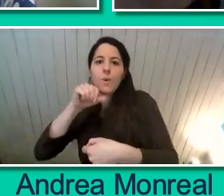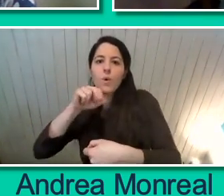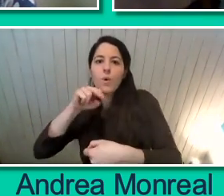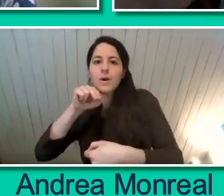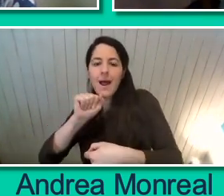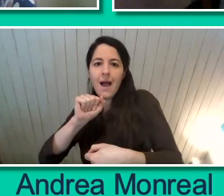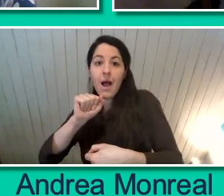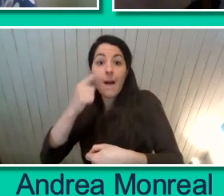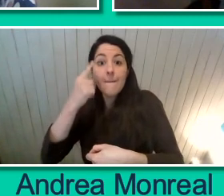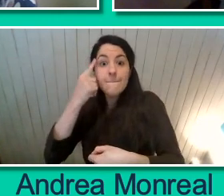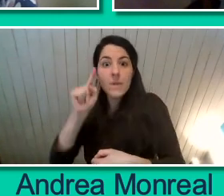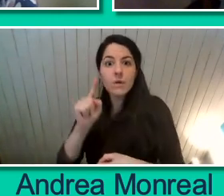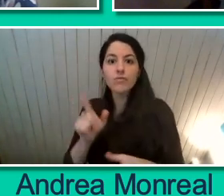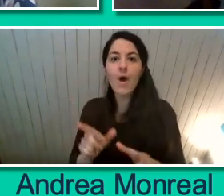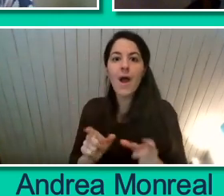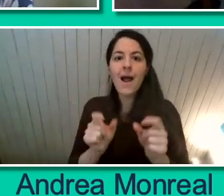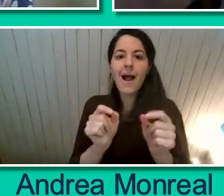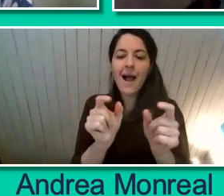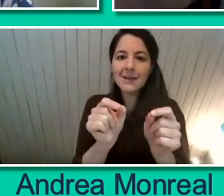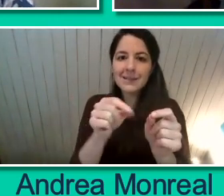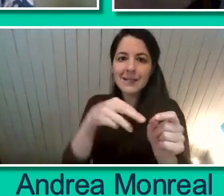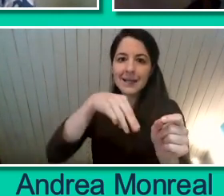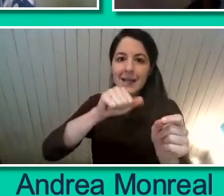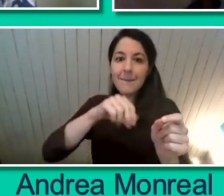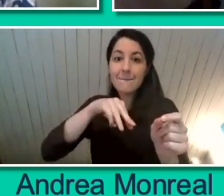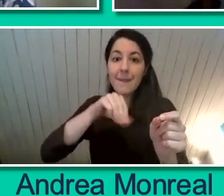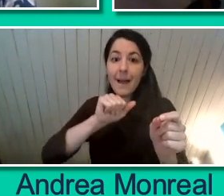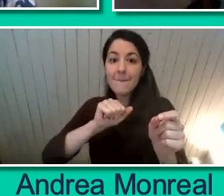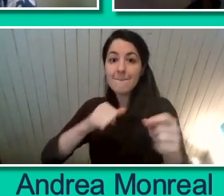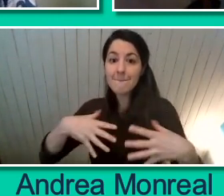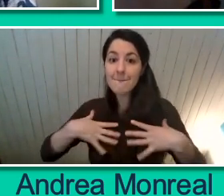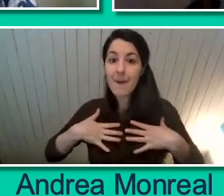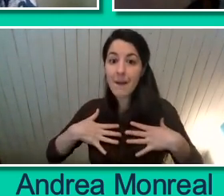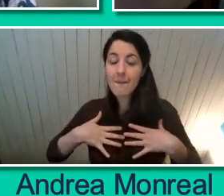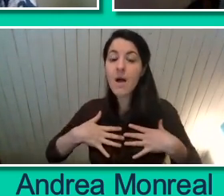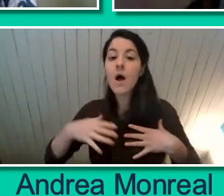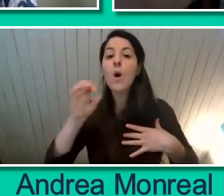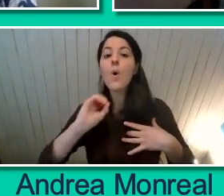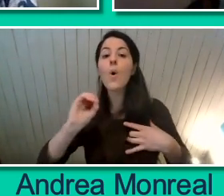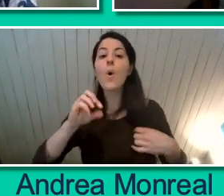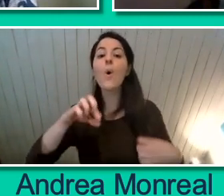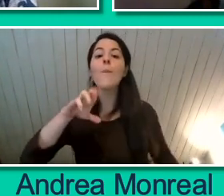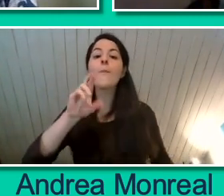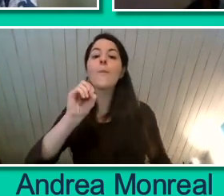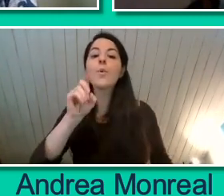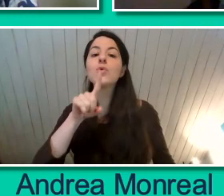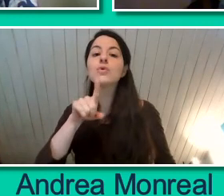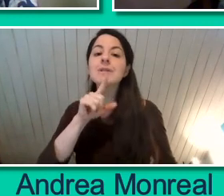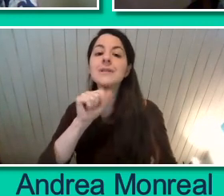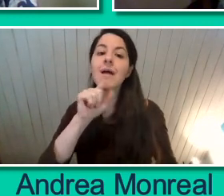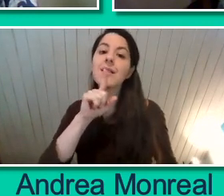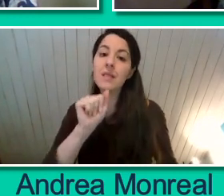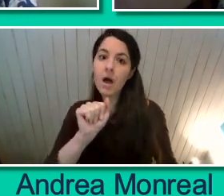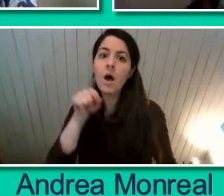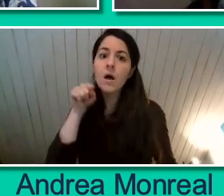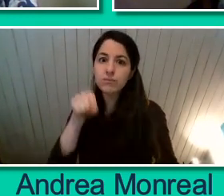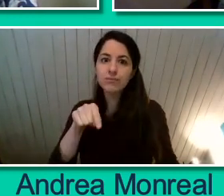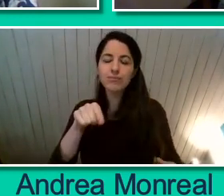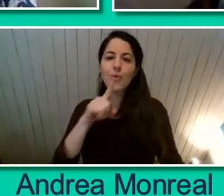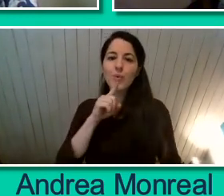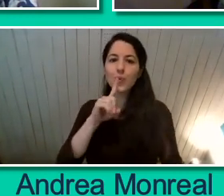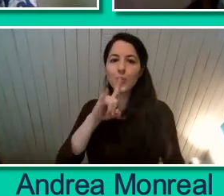fueron los tumores que primero se investigaron, que tenían así como una causa